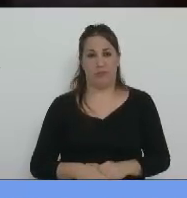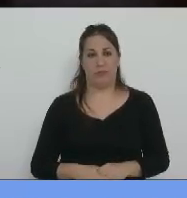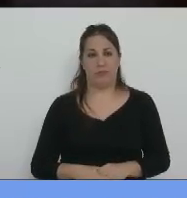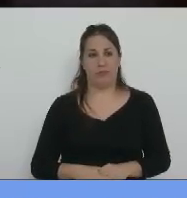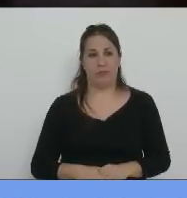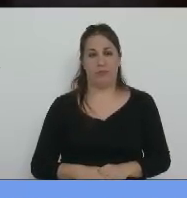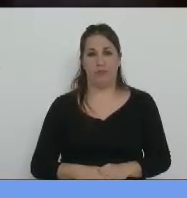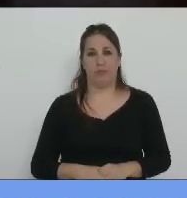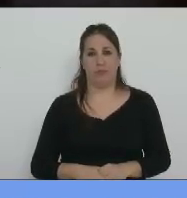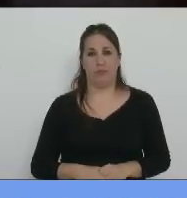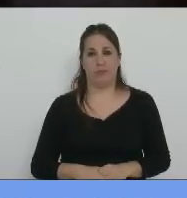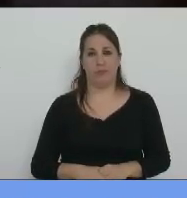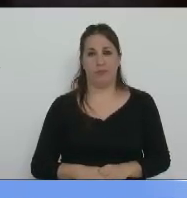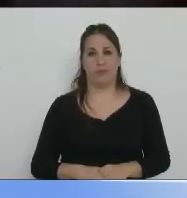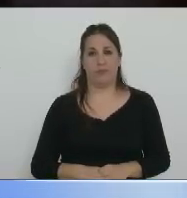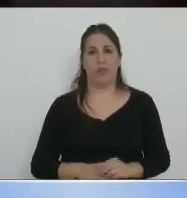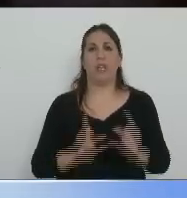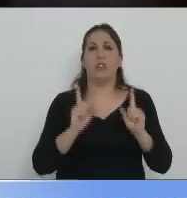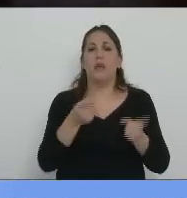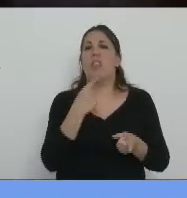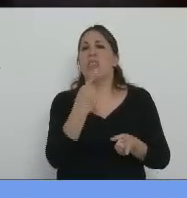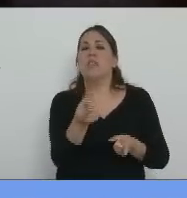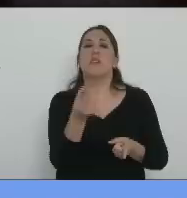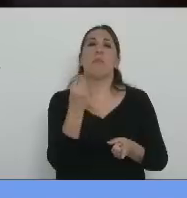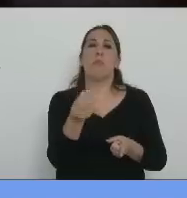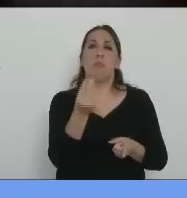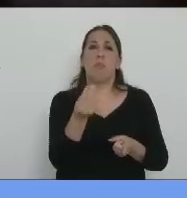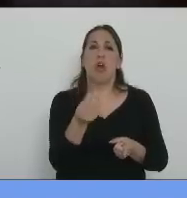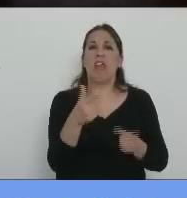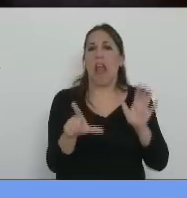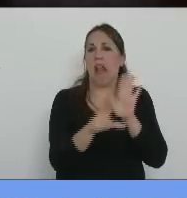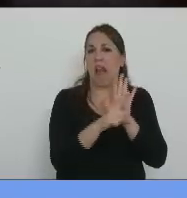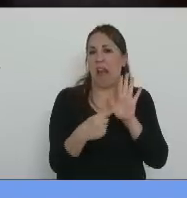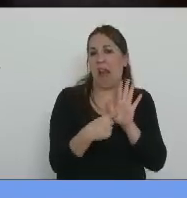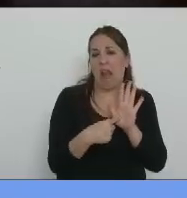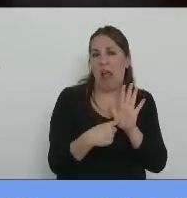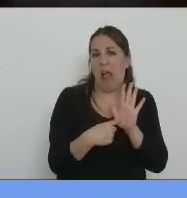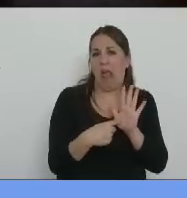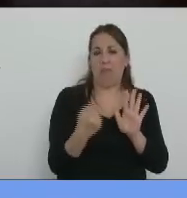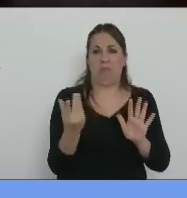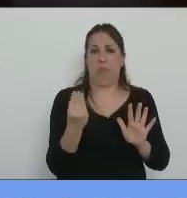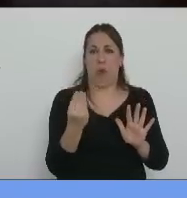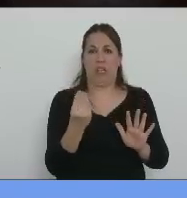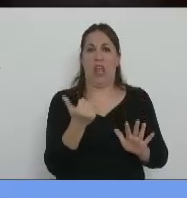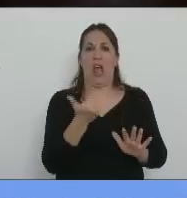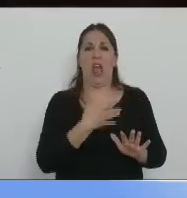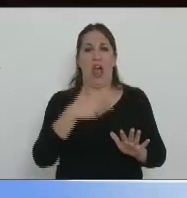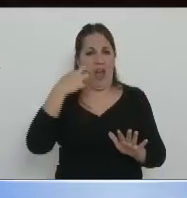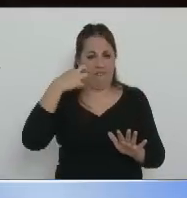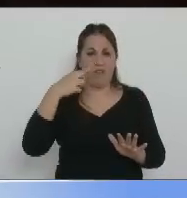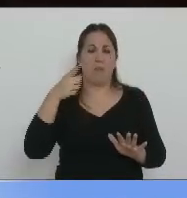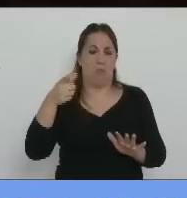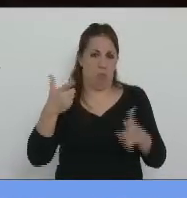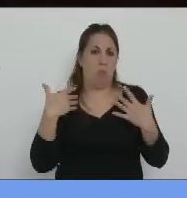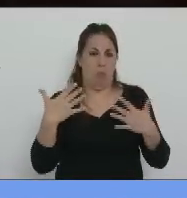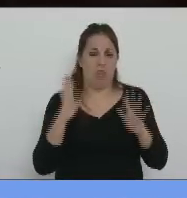acá se ha dicho también bueno por qué sacan esta ley si la afip tiene la facultad yo le voy